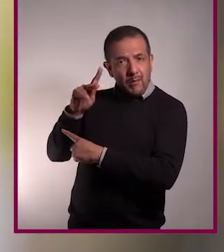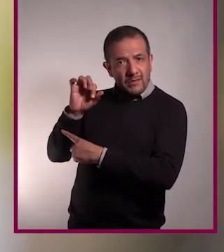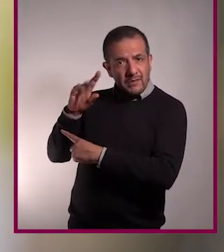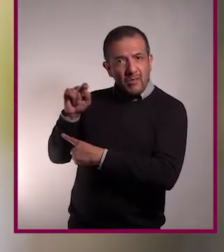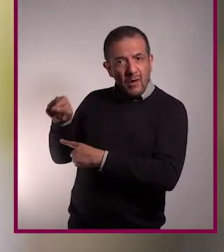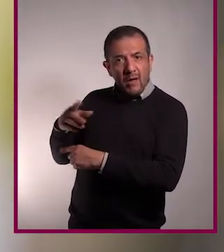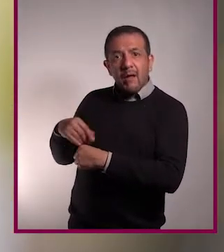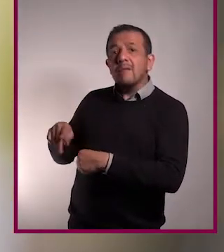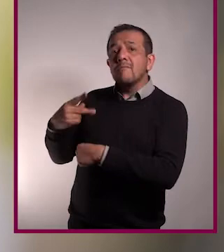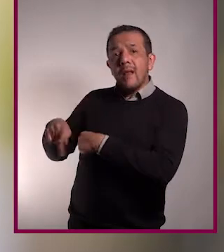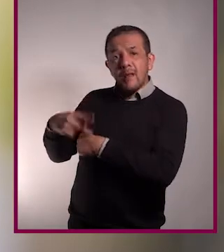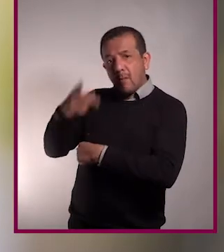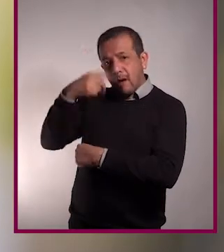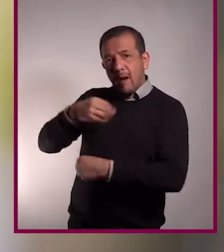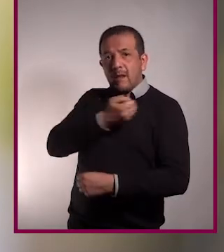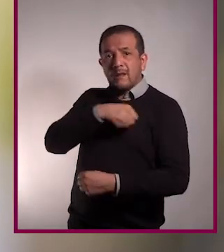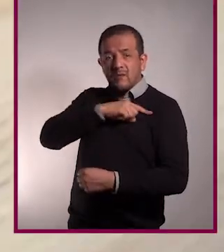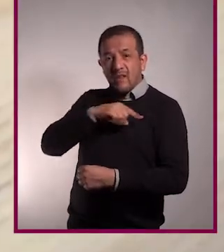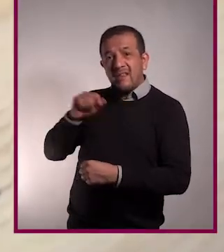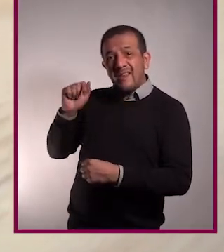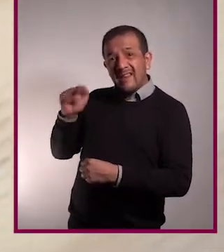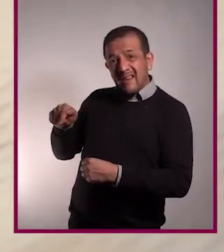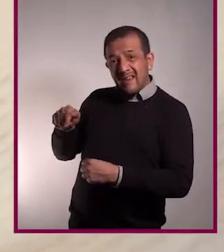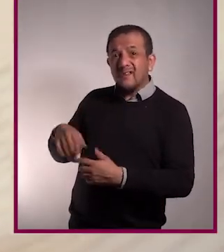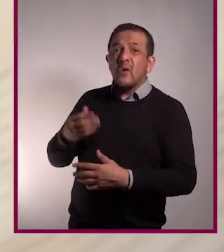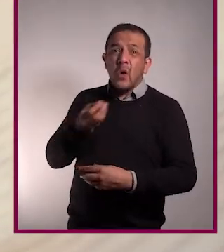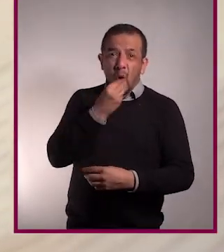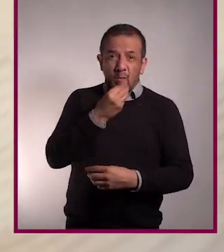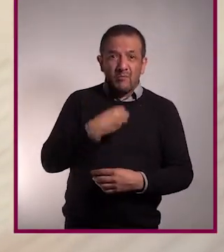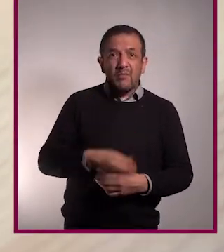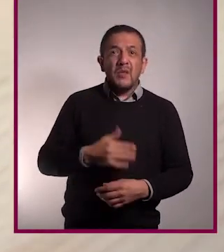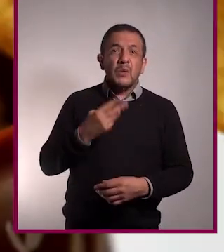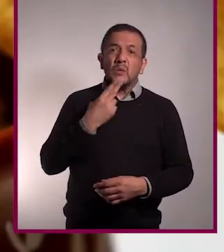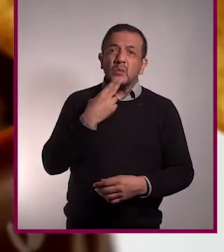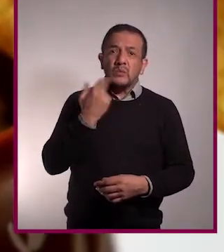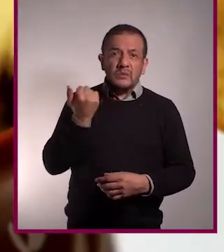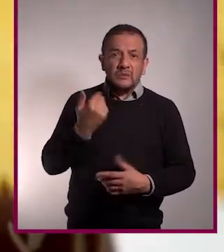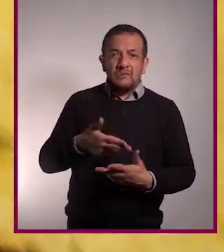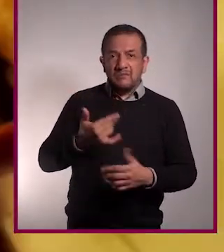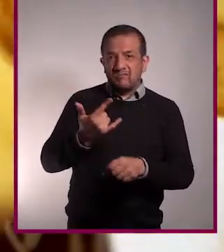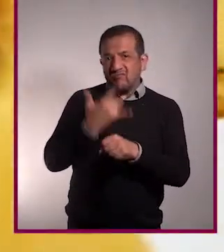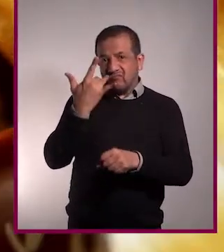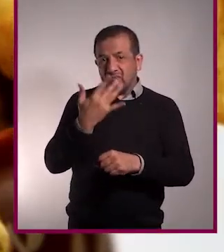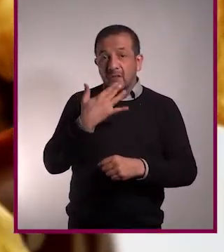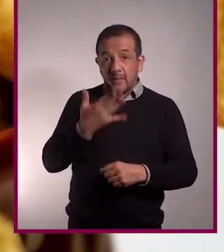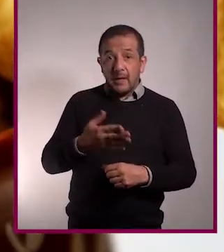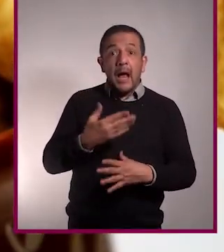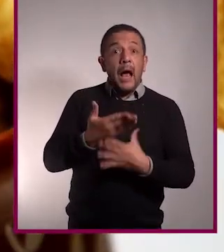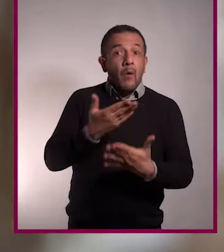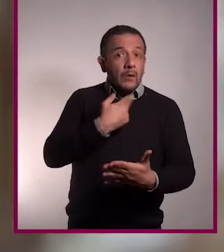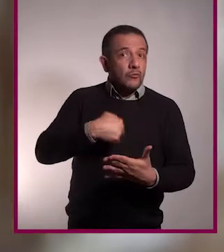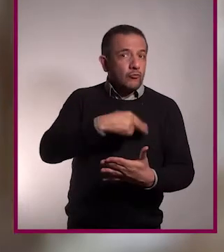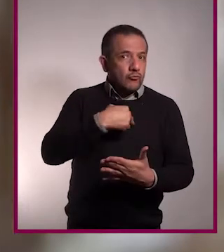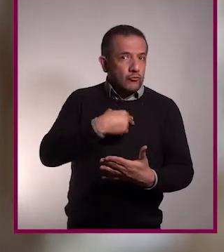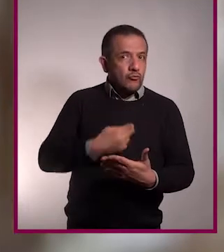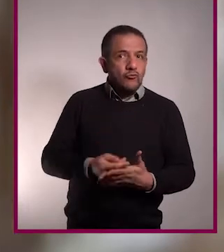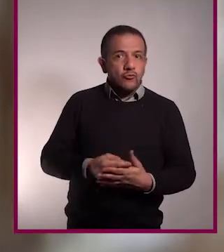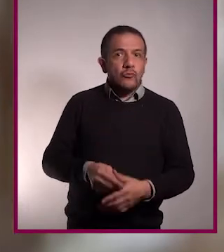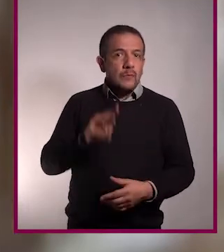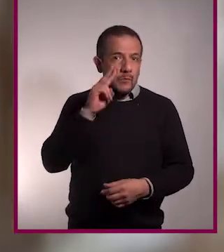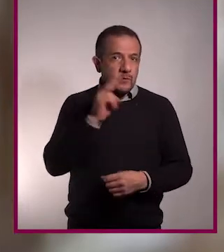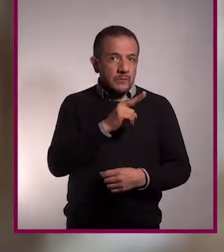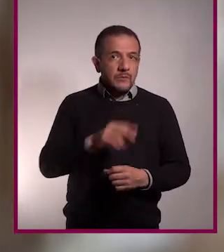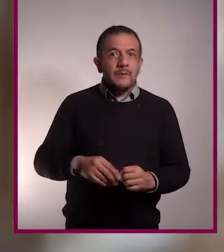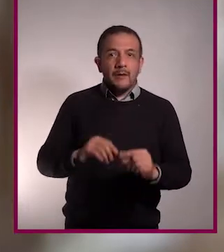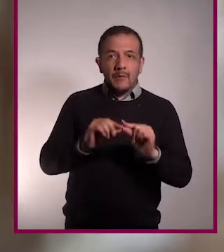alimentos ultraprocesados son un riesgo para la salud. Y no por nada se les conoce como comida chatarra. Antes de entrar a fondo con el tema de